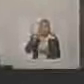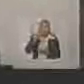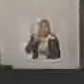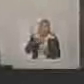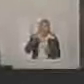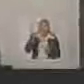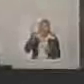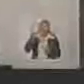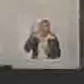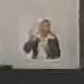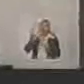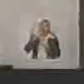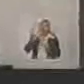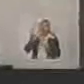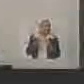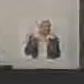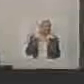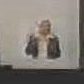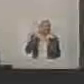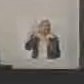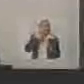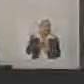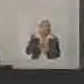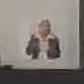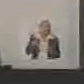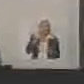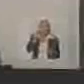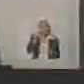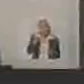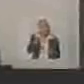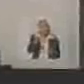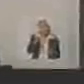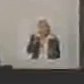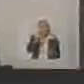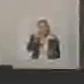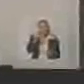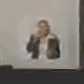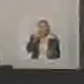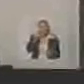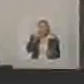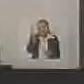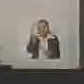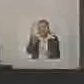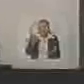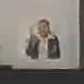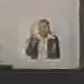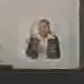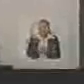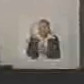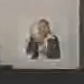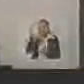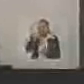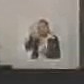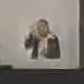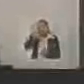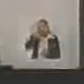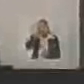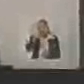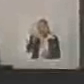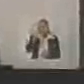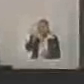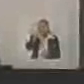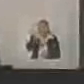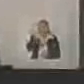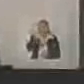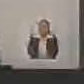mucho tiempo. Te vuelvo a preguntar, vecino, vecina, ¿es esta la delegación que quieres para ti, para segundos. Tu